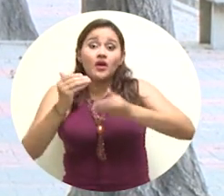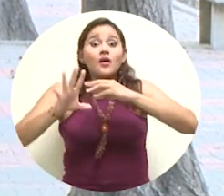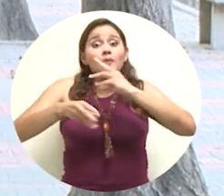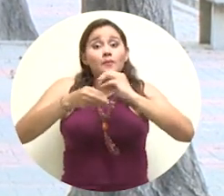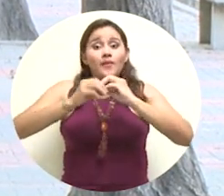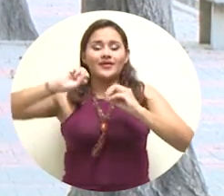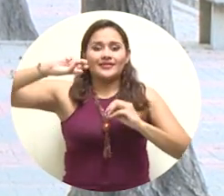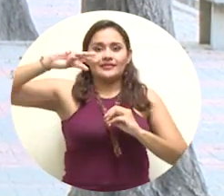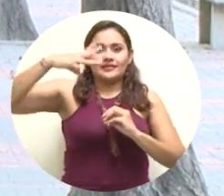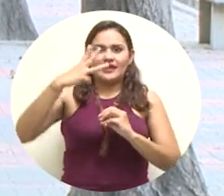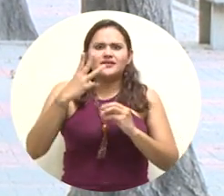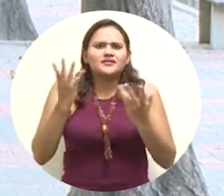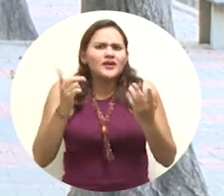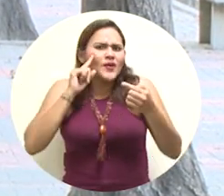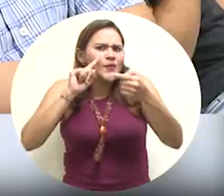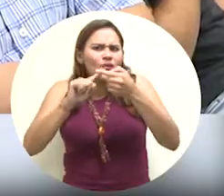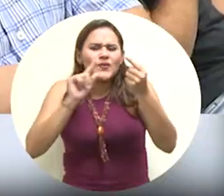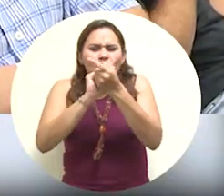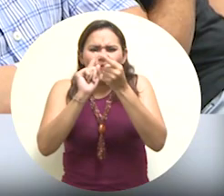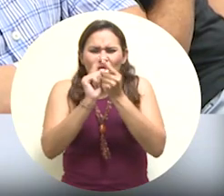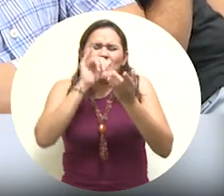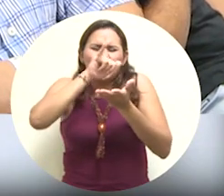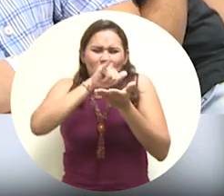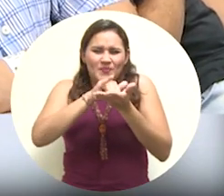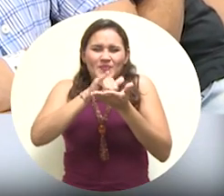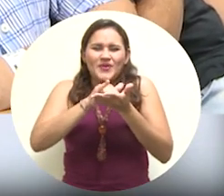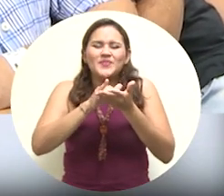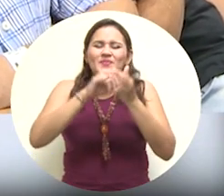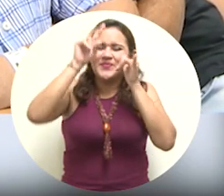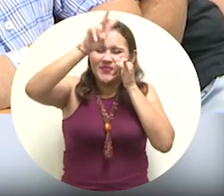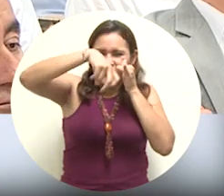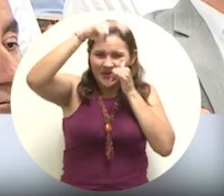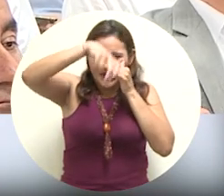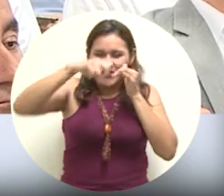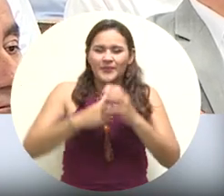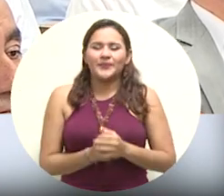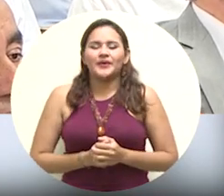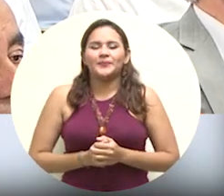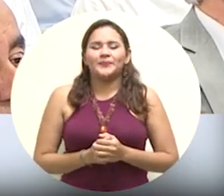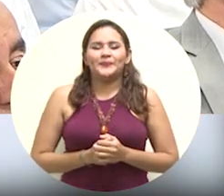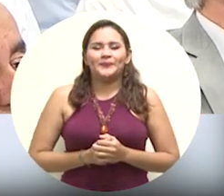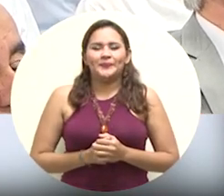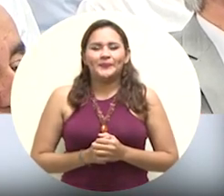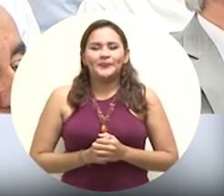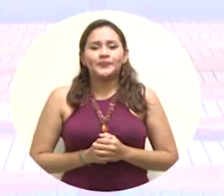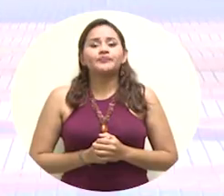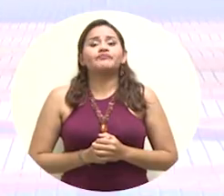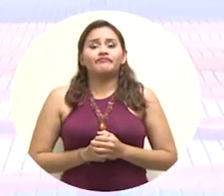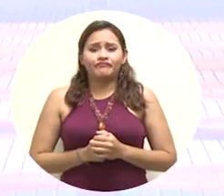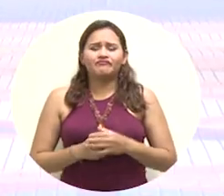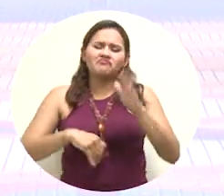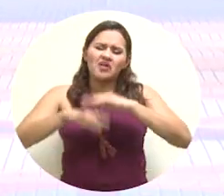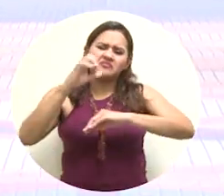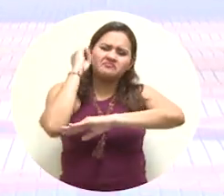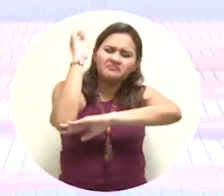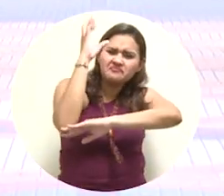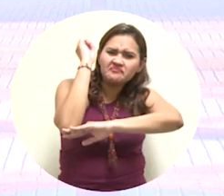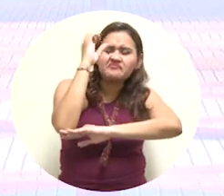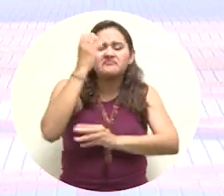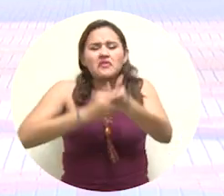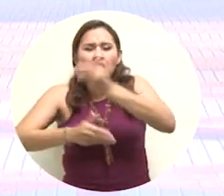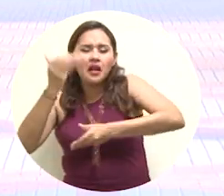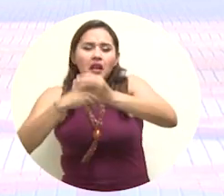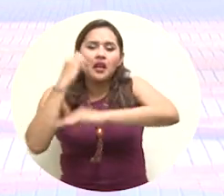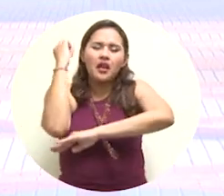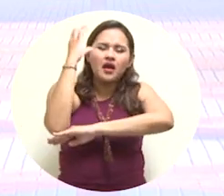tercer Congreso Andino de Ingenieros Agrónomos y el primer encuentro latinoamericano de estudiantes de ingeniería agronómica. Las ponencias y paneles